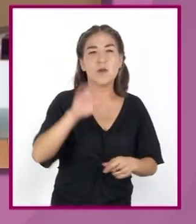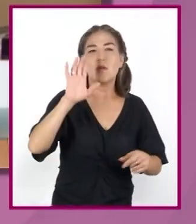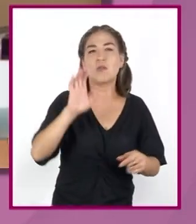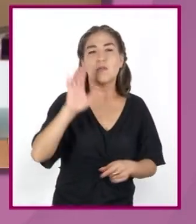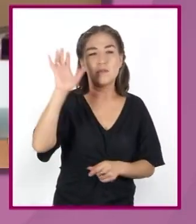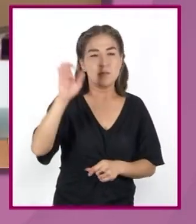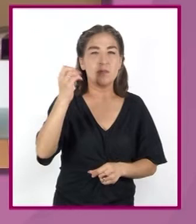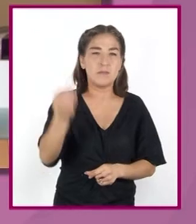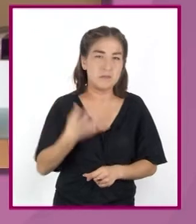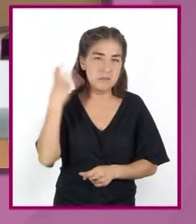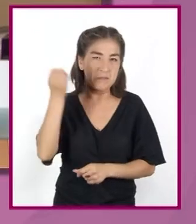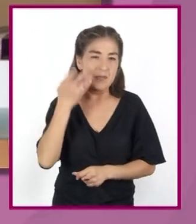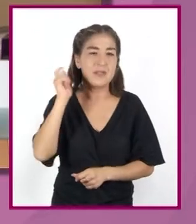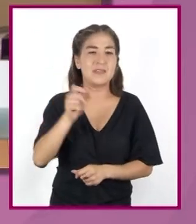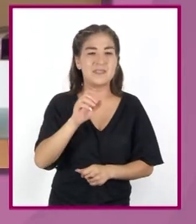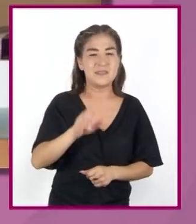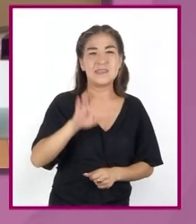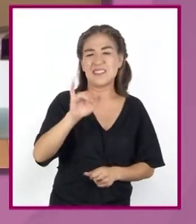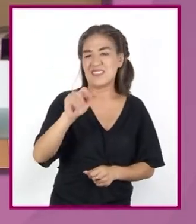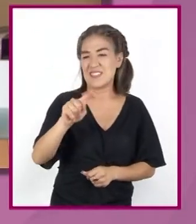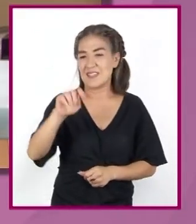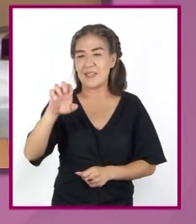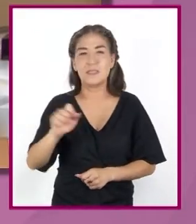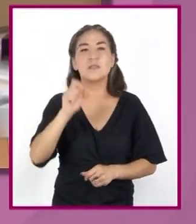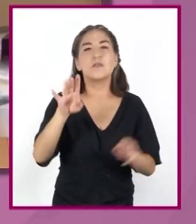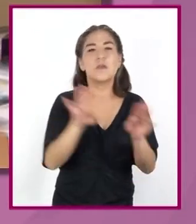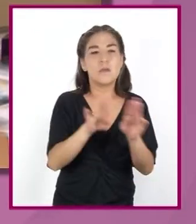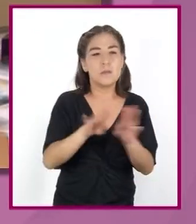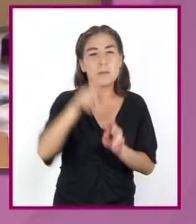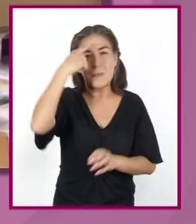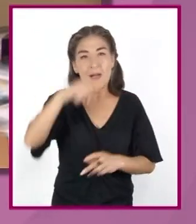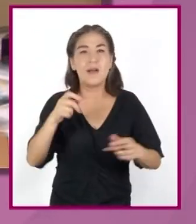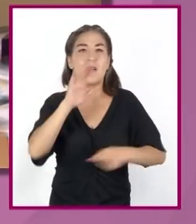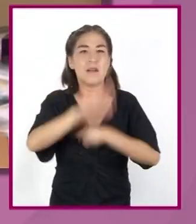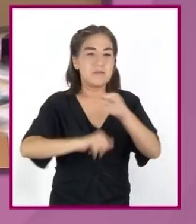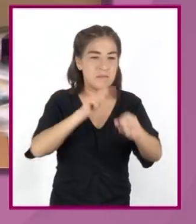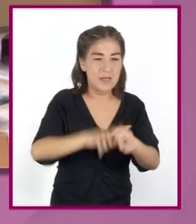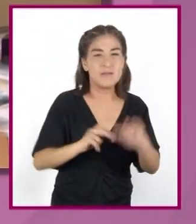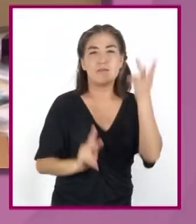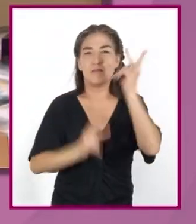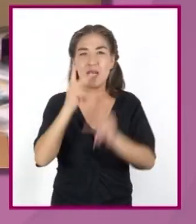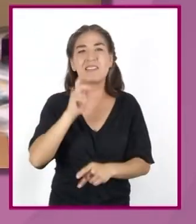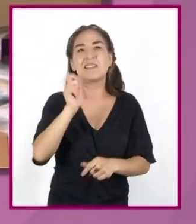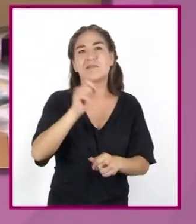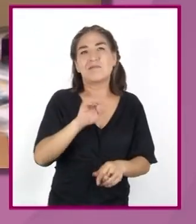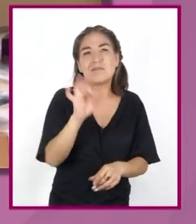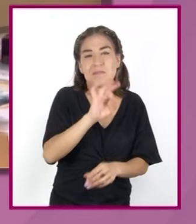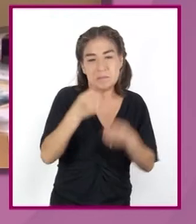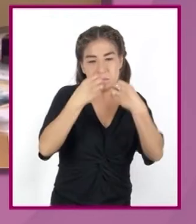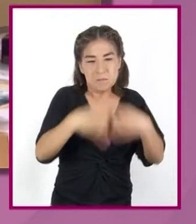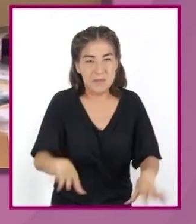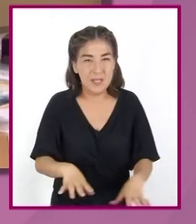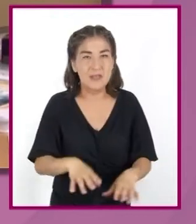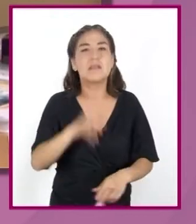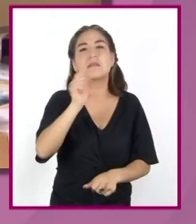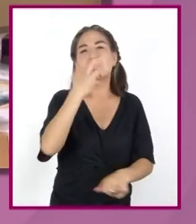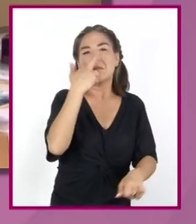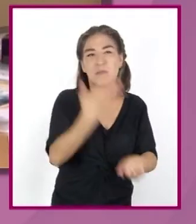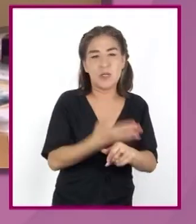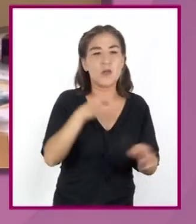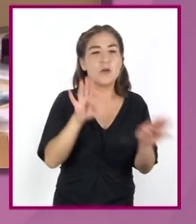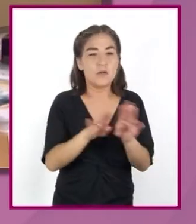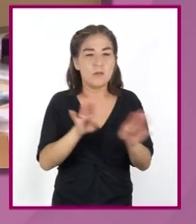de CITES, que es sobre el comercio internacional de especies amenazadas de flora y fauna silvestres. Somos los responsables de la